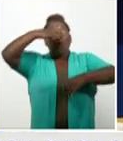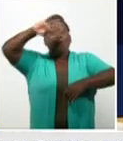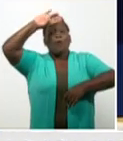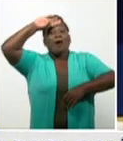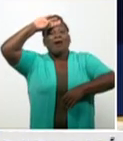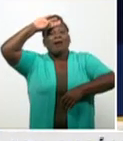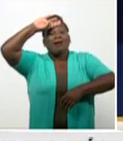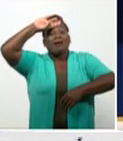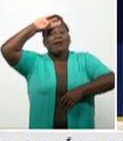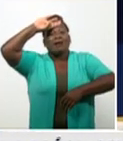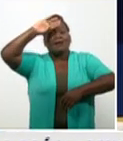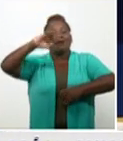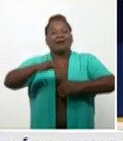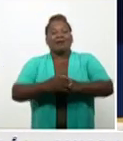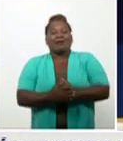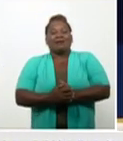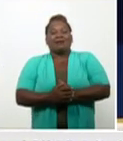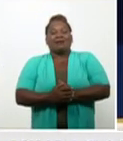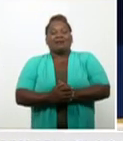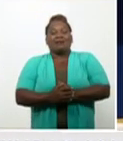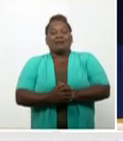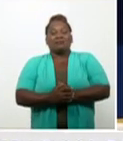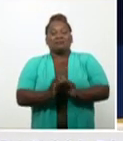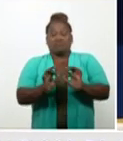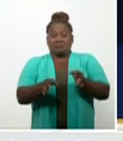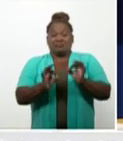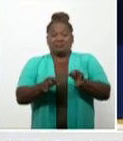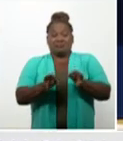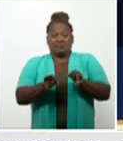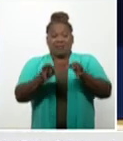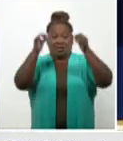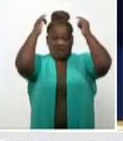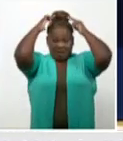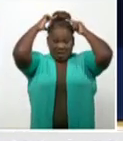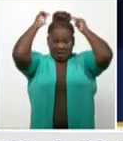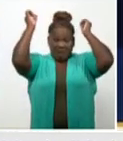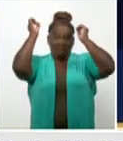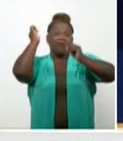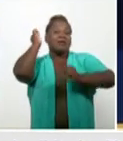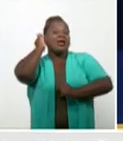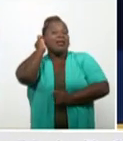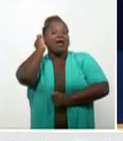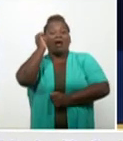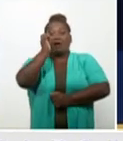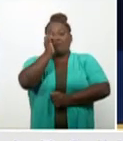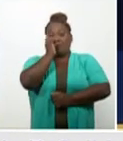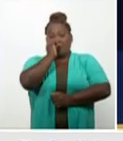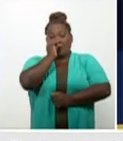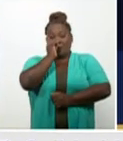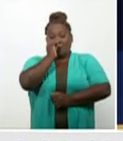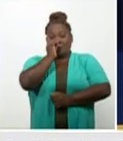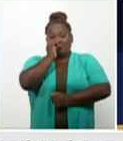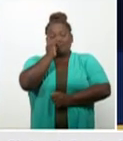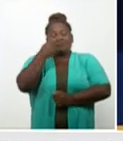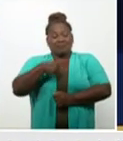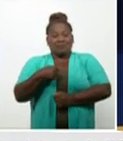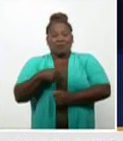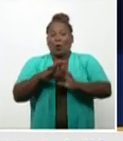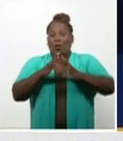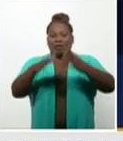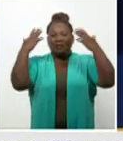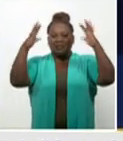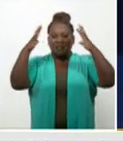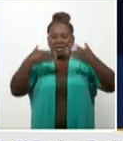Y realmente creo que las enfermeras, los enfermeros, se merecen toda nuestra